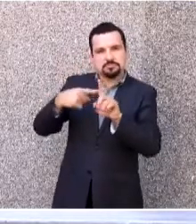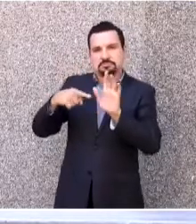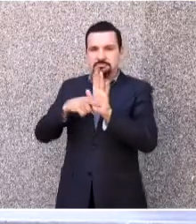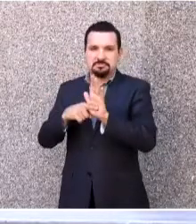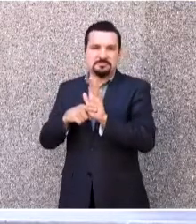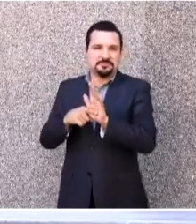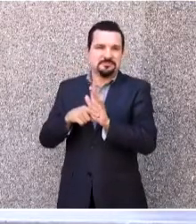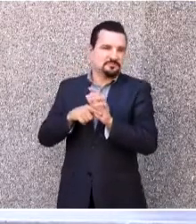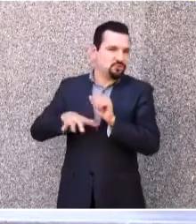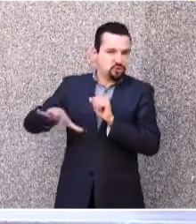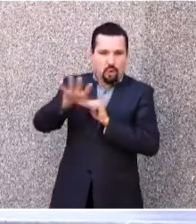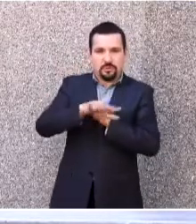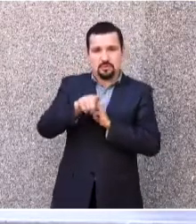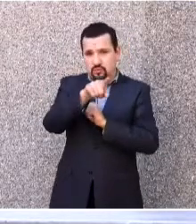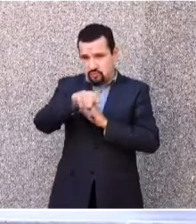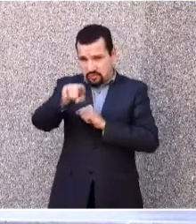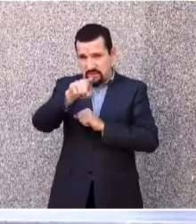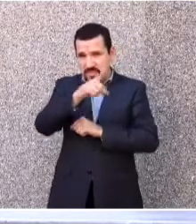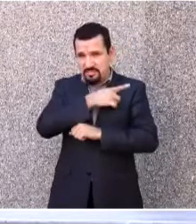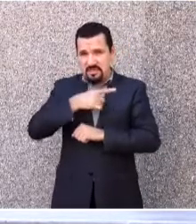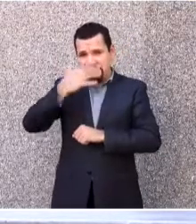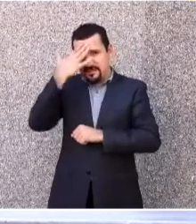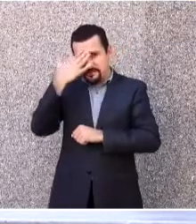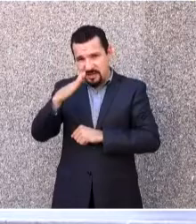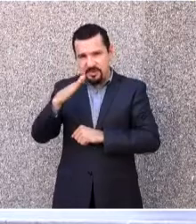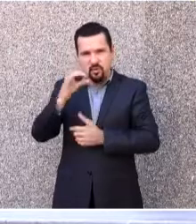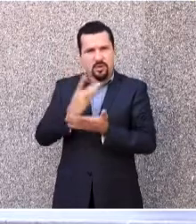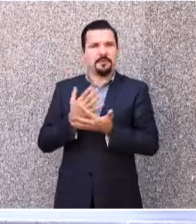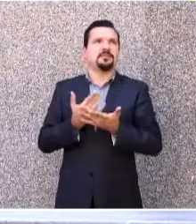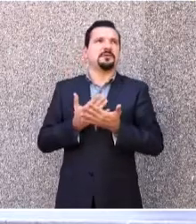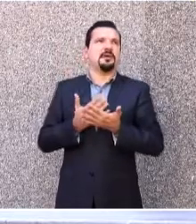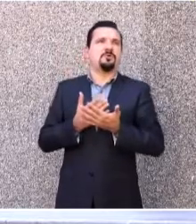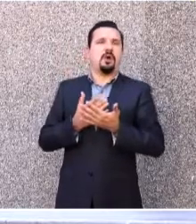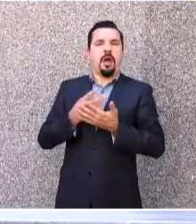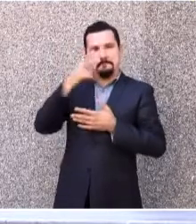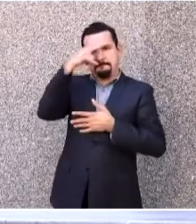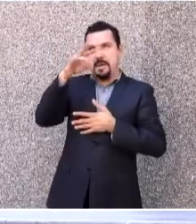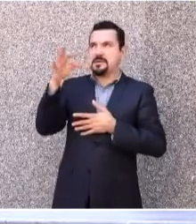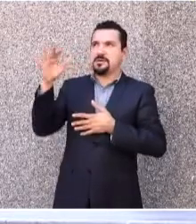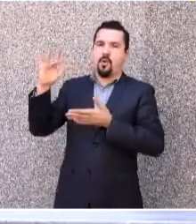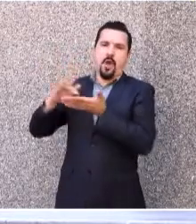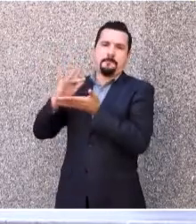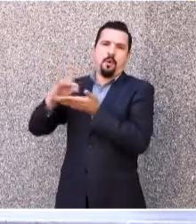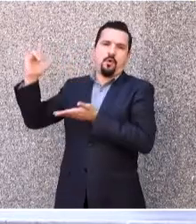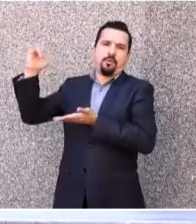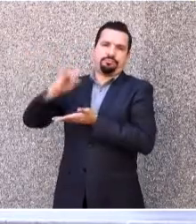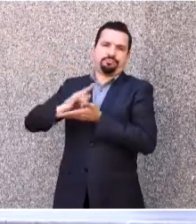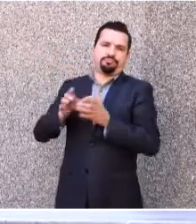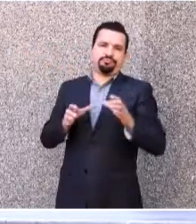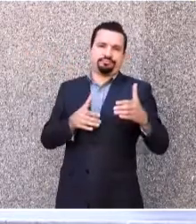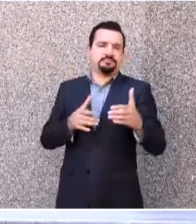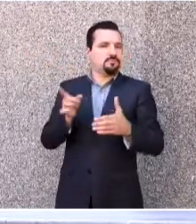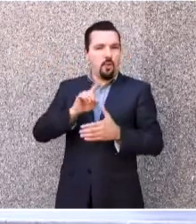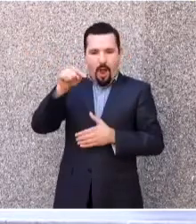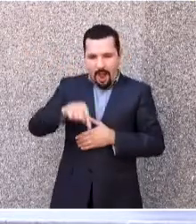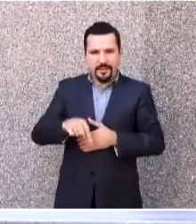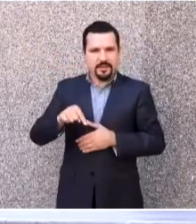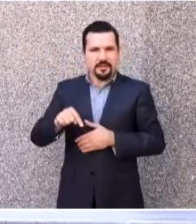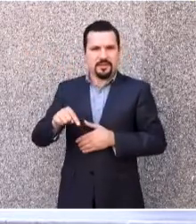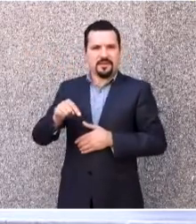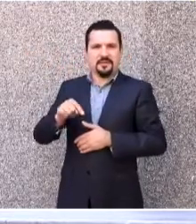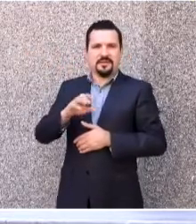sepa. No estamos solamente esperando a que la federación nos apoye. Aquí con la instrucción de la gobernadora estamos